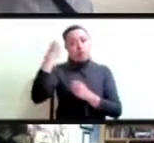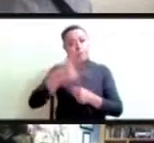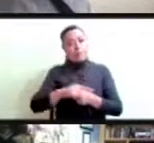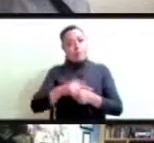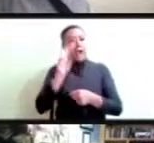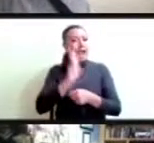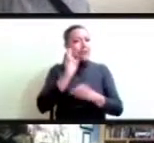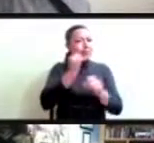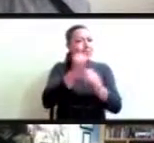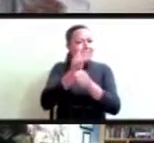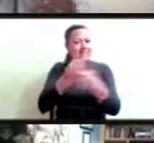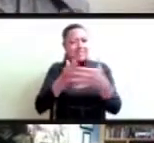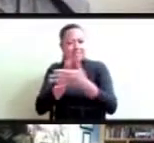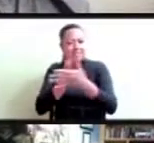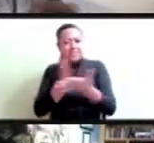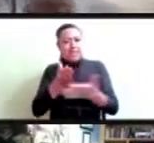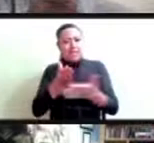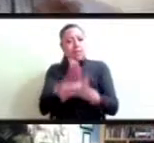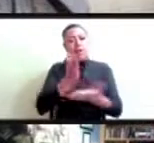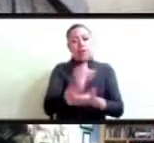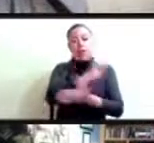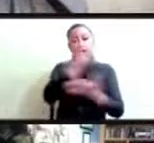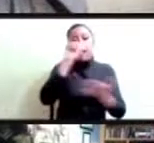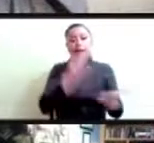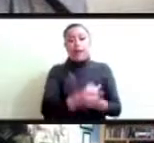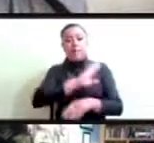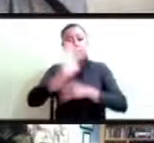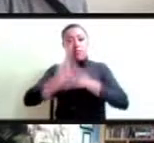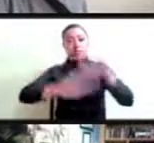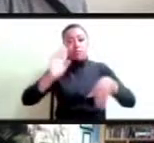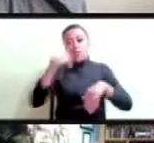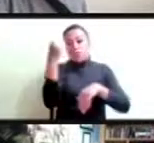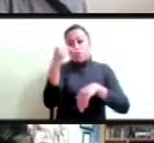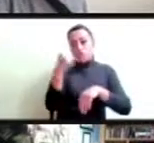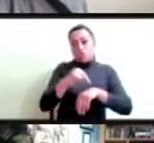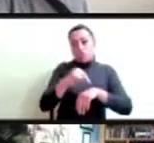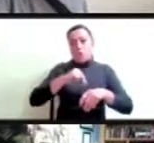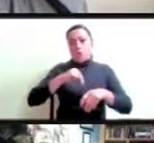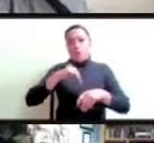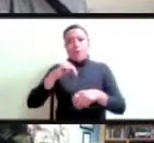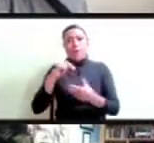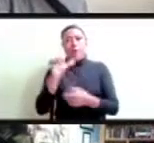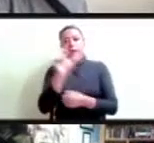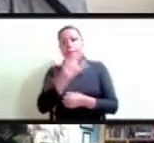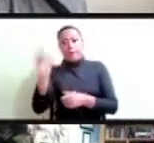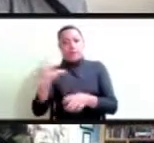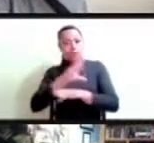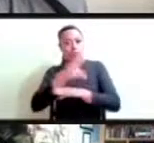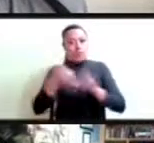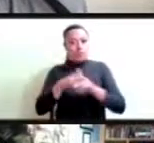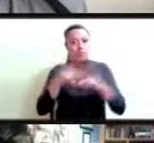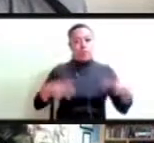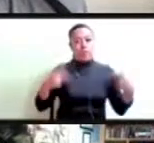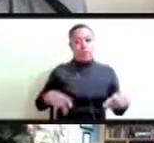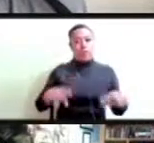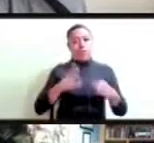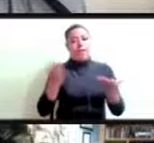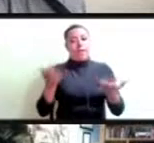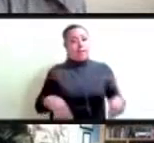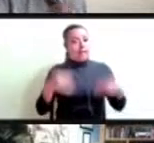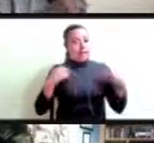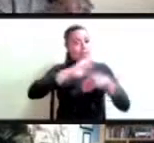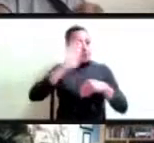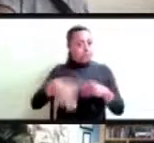actas de defunción si no se tiene el nombre y los apellidos completos de la persona que ha perdido la vida. Con lo cual, el